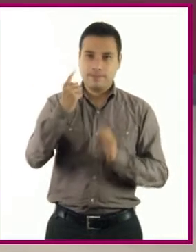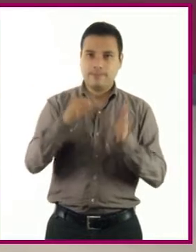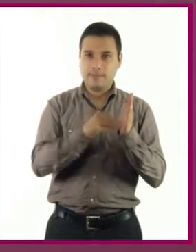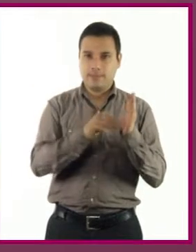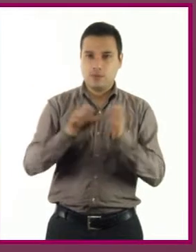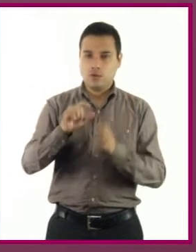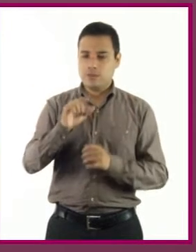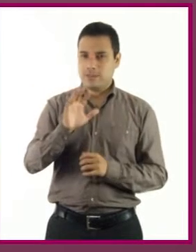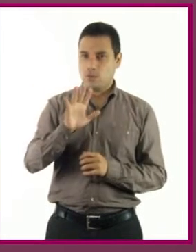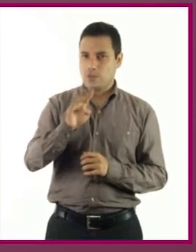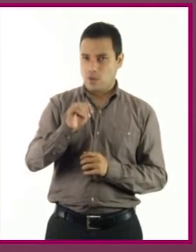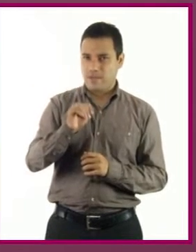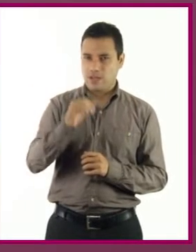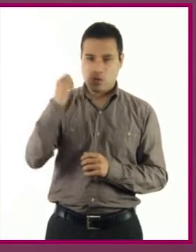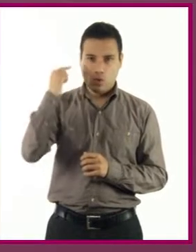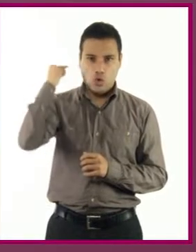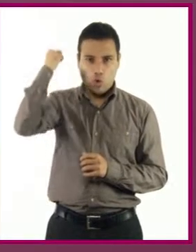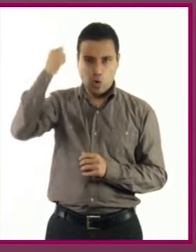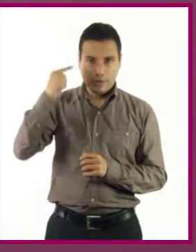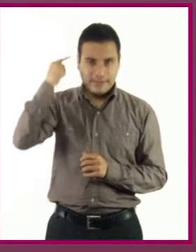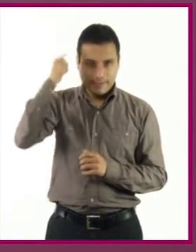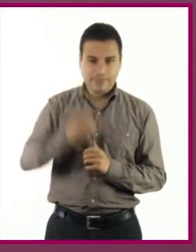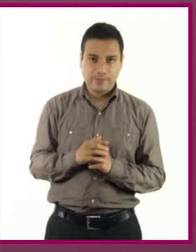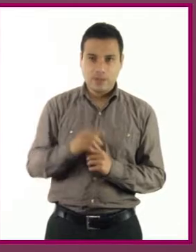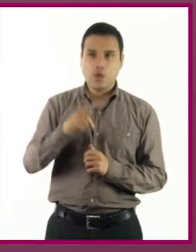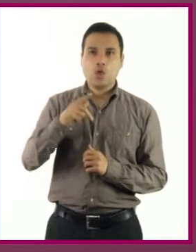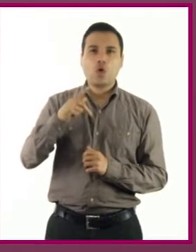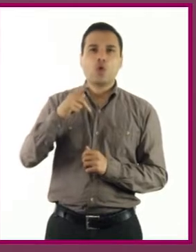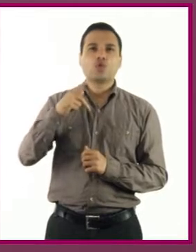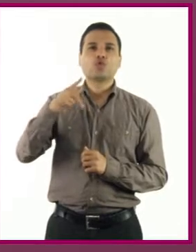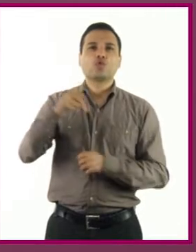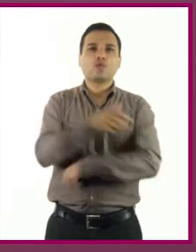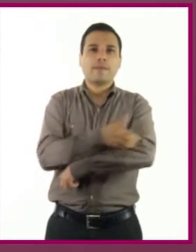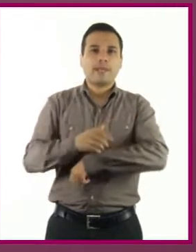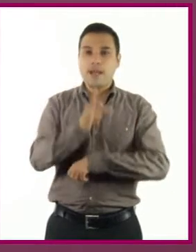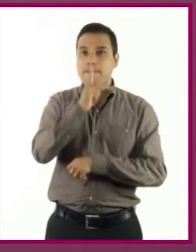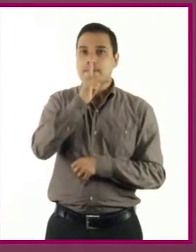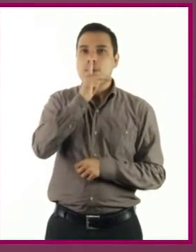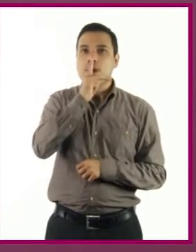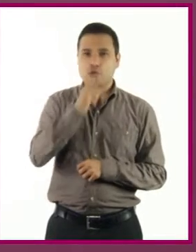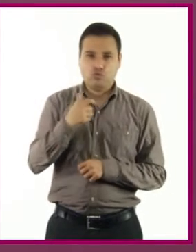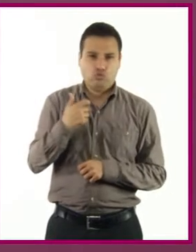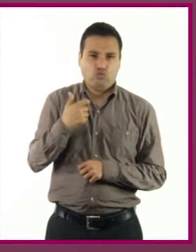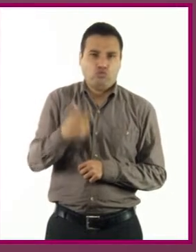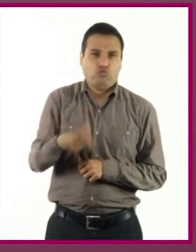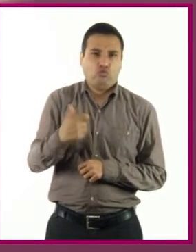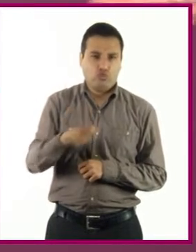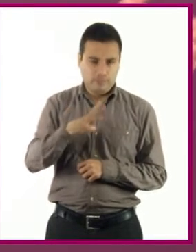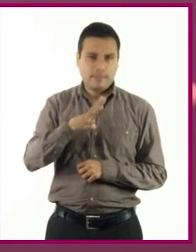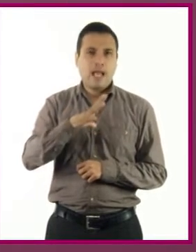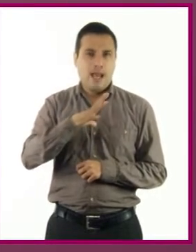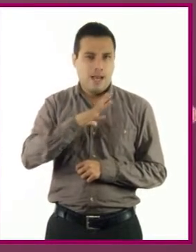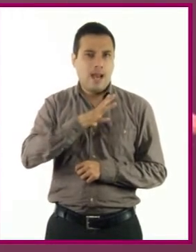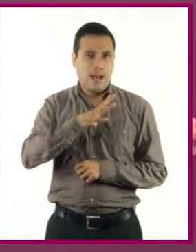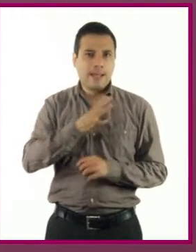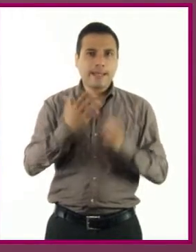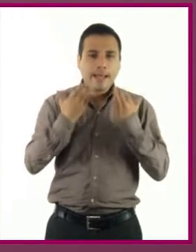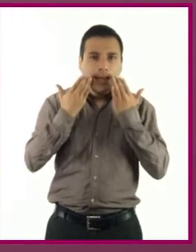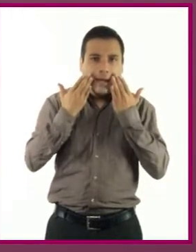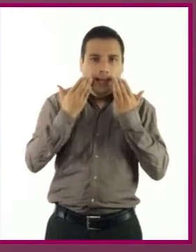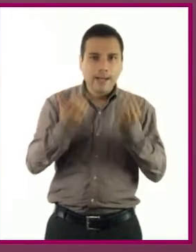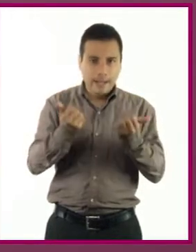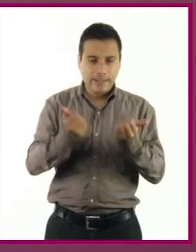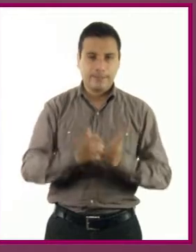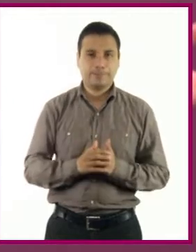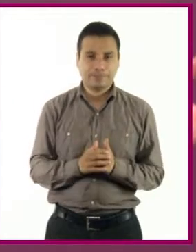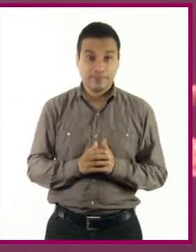Londres. La familia de su padre había hecho suficiente dinero para establecer una granja. A pesar de ello,